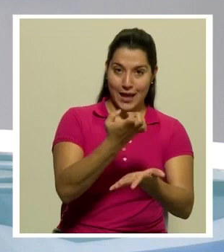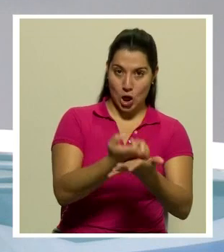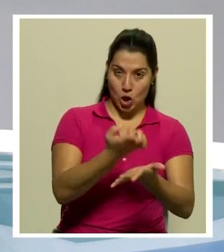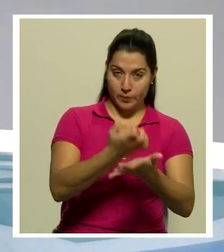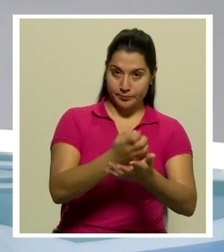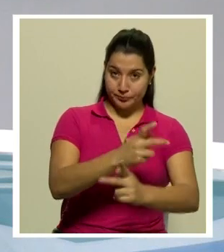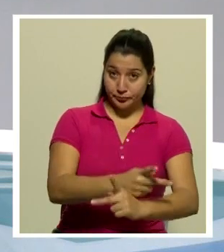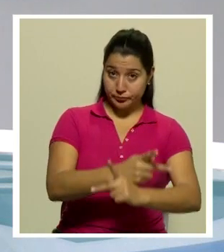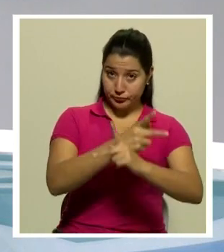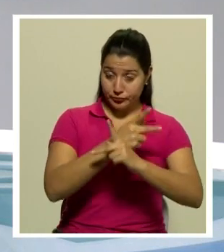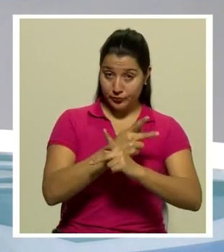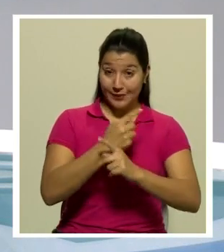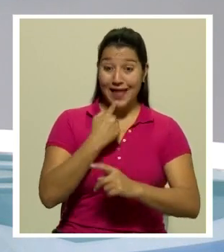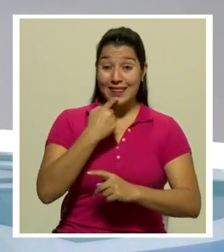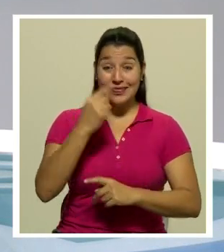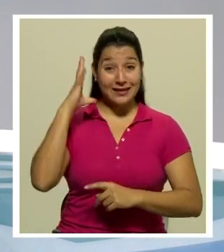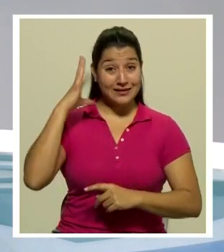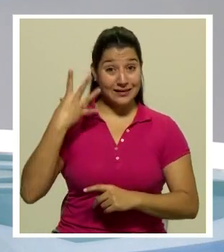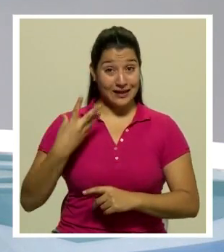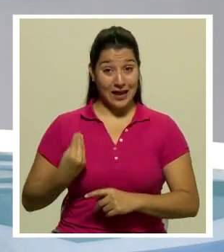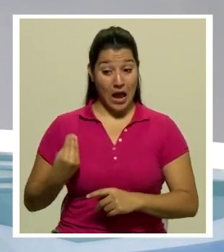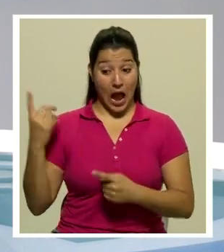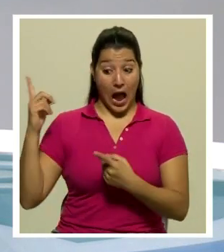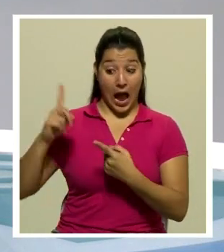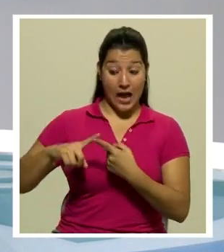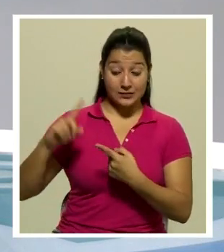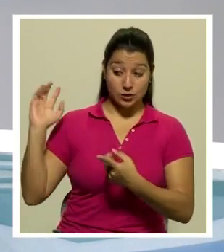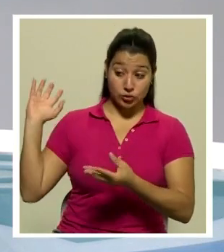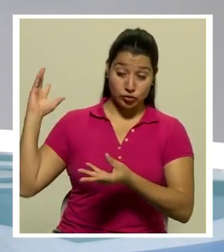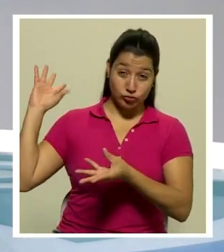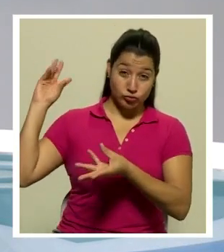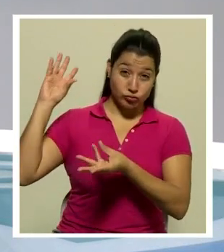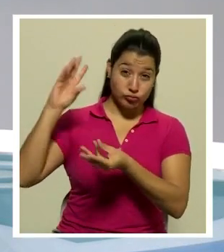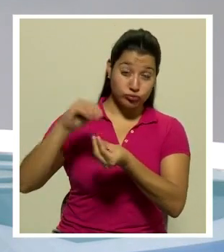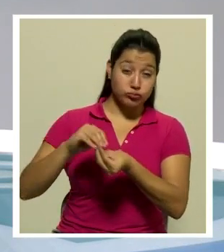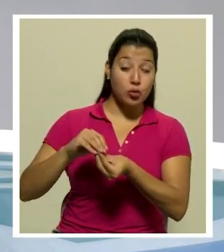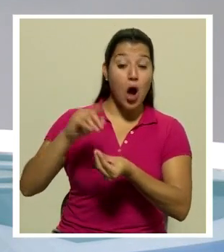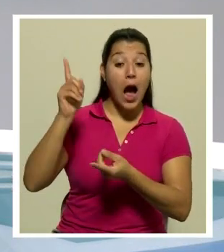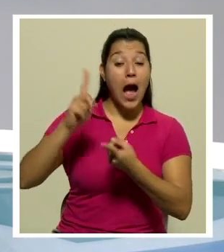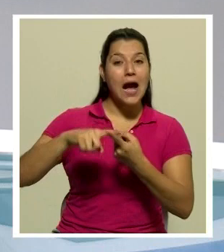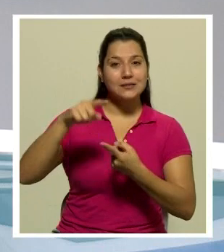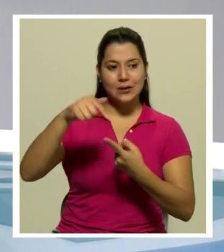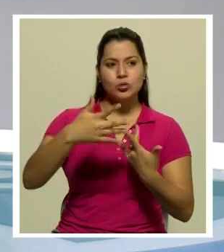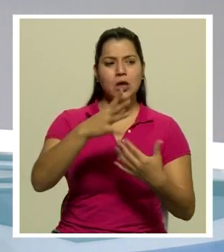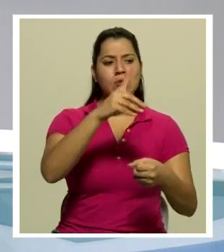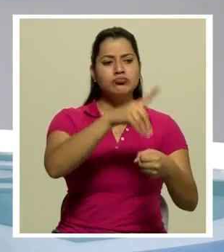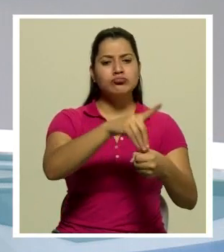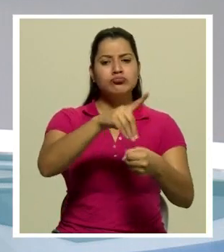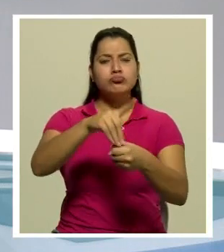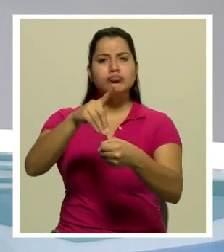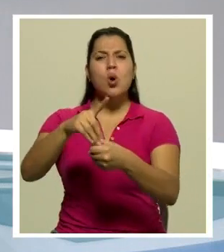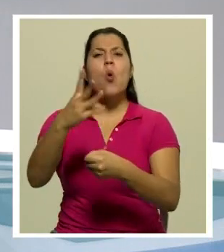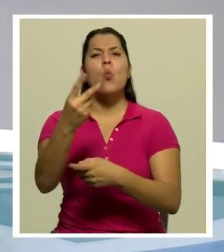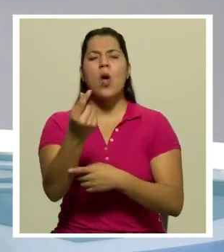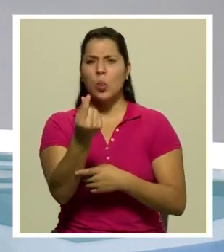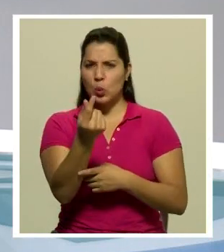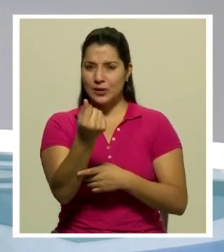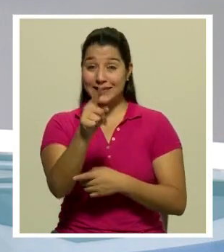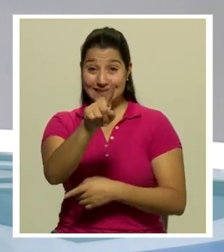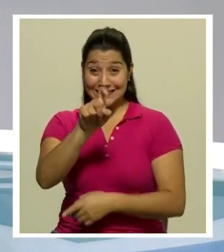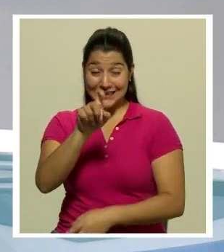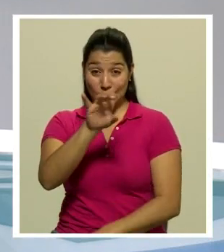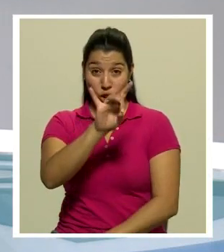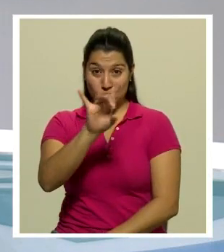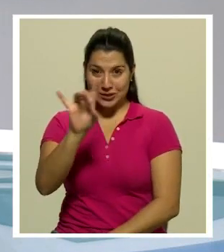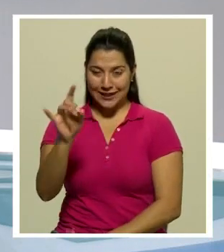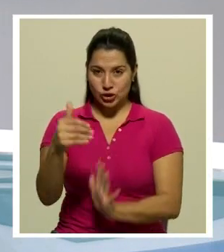ministra Dinarte, hasta este lunes 4 de mayo se había depositado el dinero correspondiente a